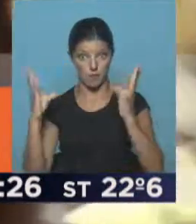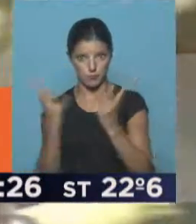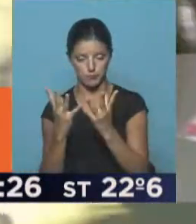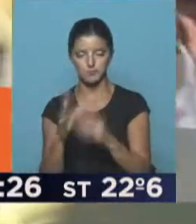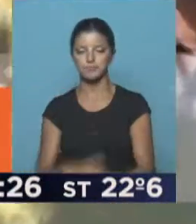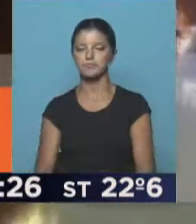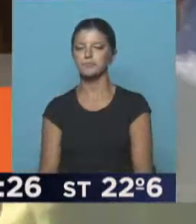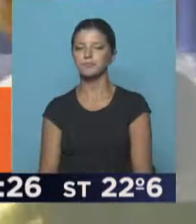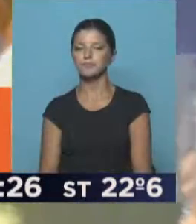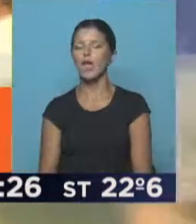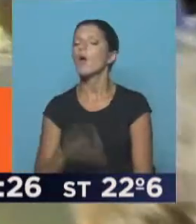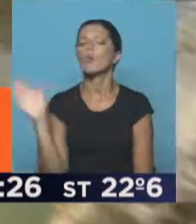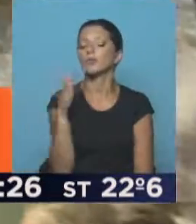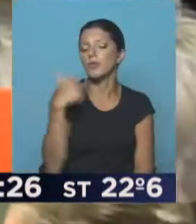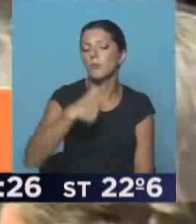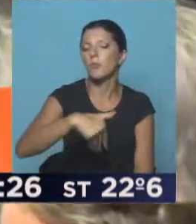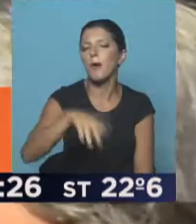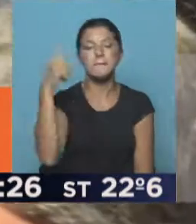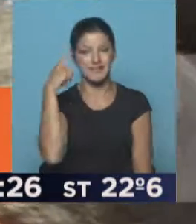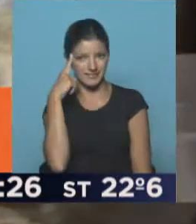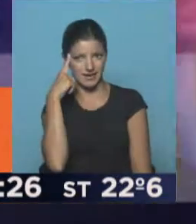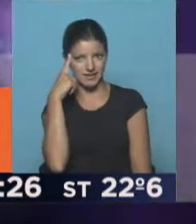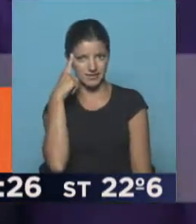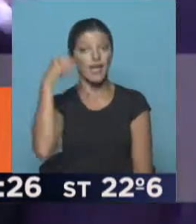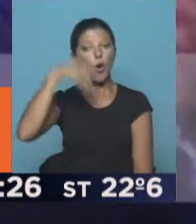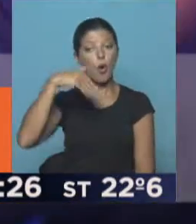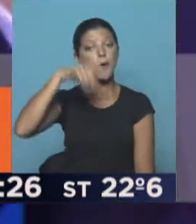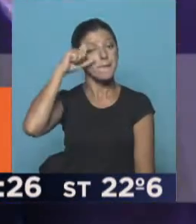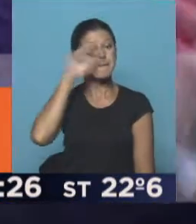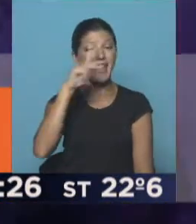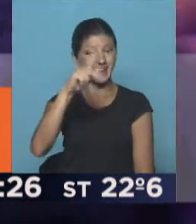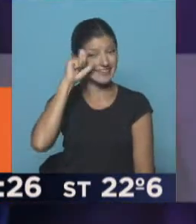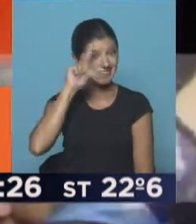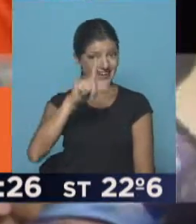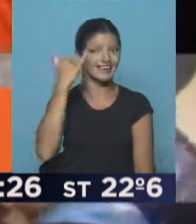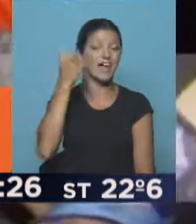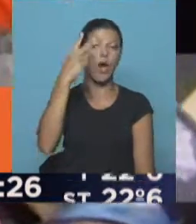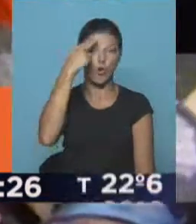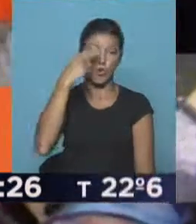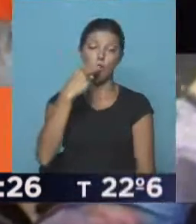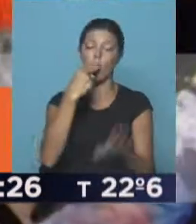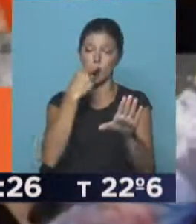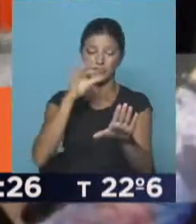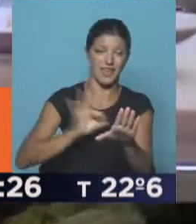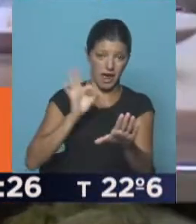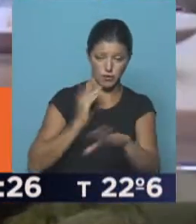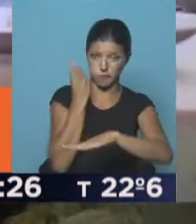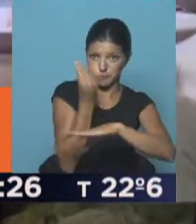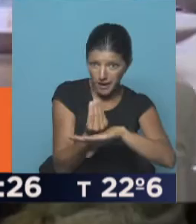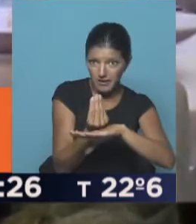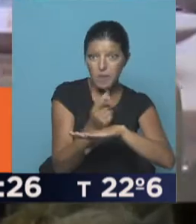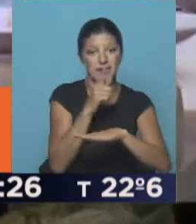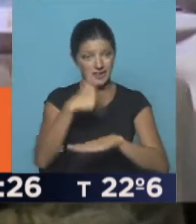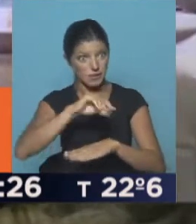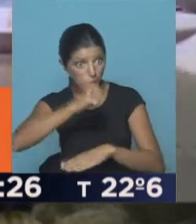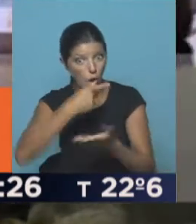Cuando todo parecía encaminado a que la actual canciller Angela Merkel, en el poder desde hace 11 años, revalidara su cargo, hizo su